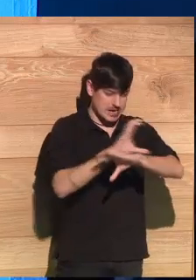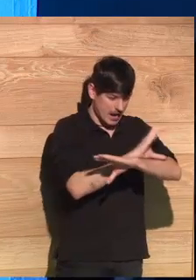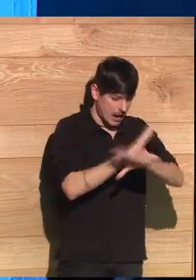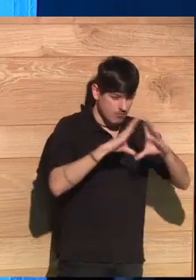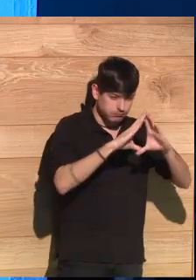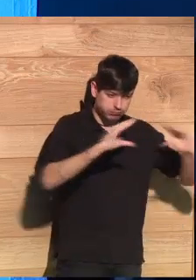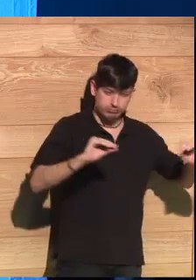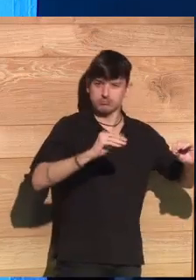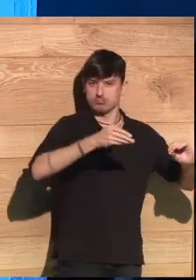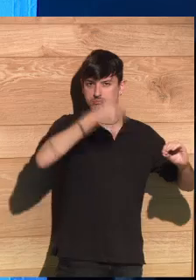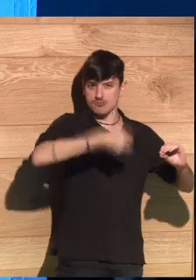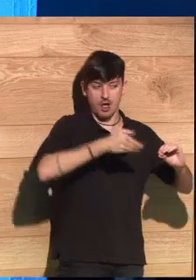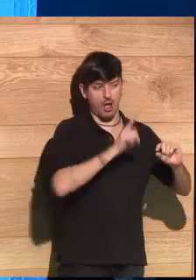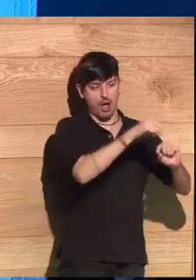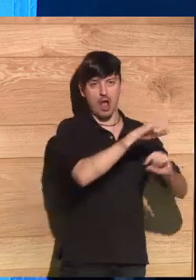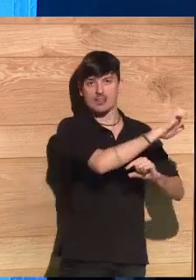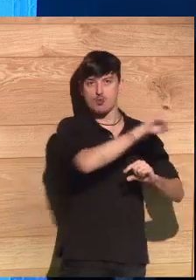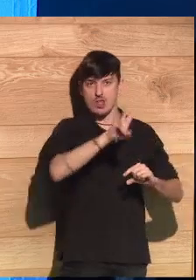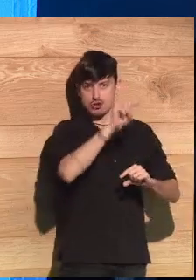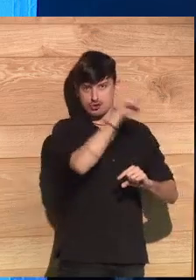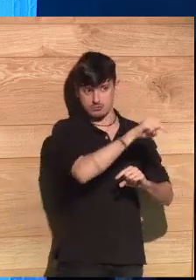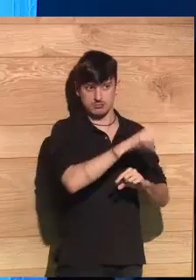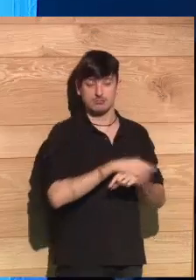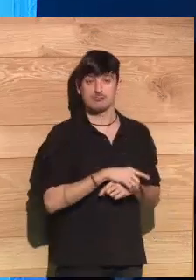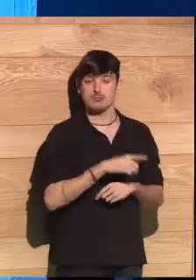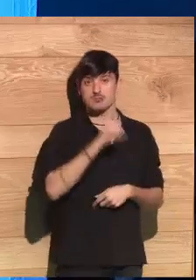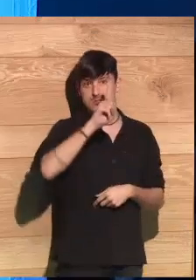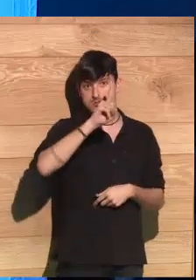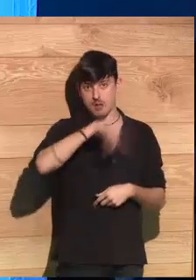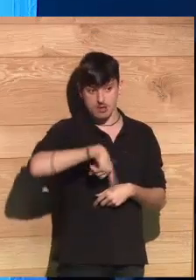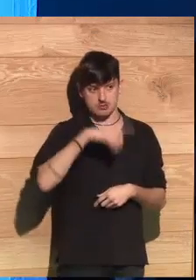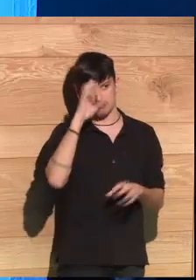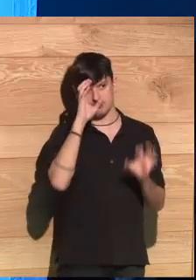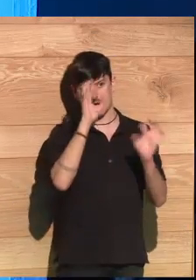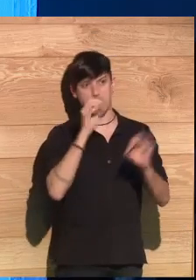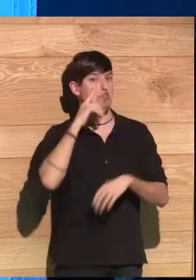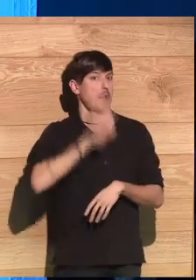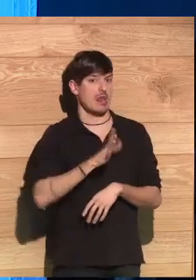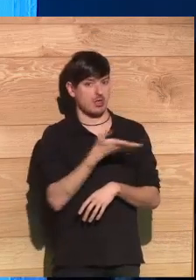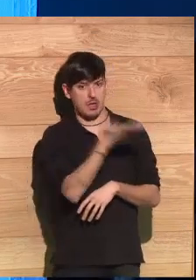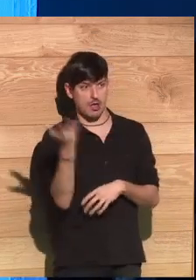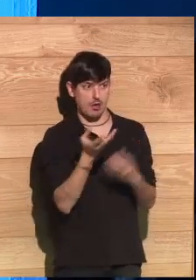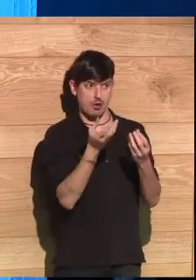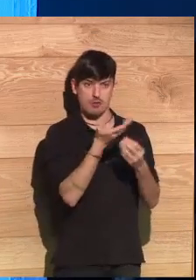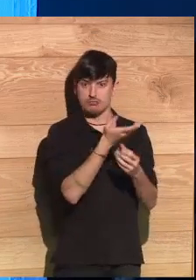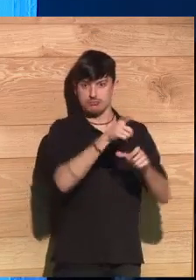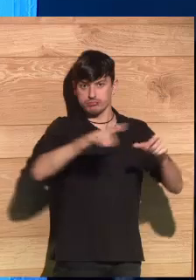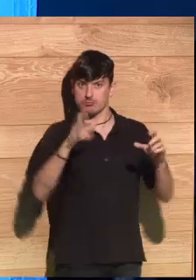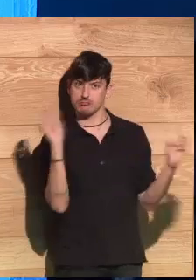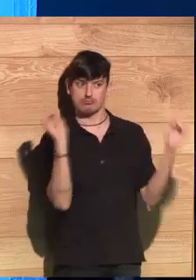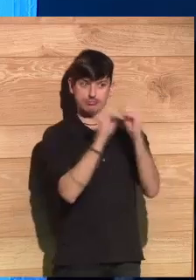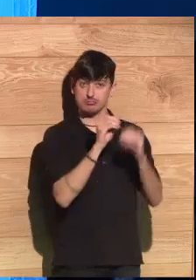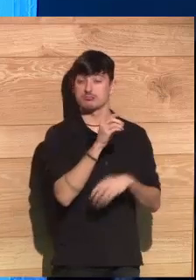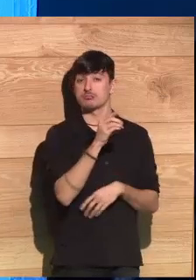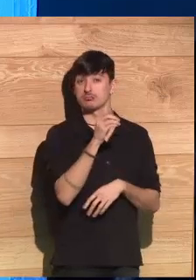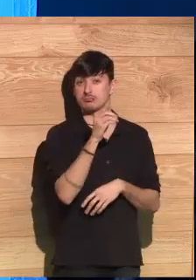académica importante en Estados Unidos, pero creo también, y parece que coincidimos muchos, que esta